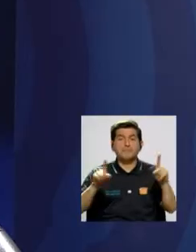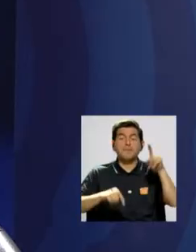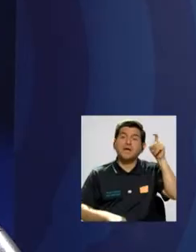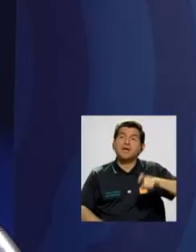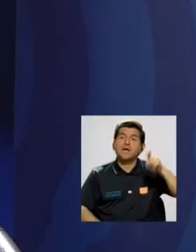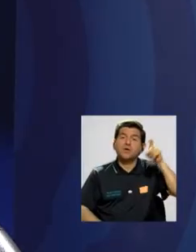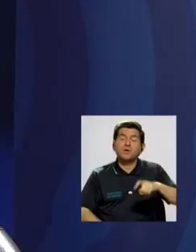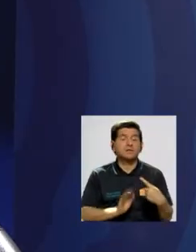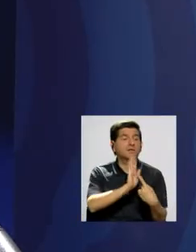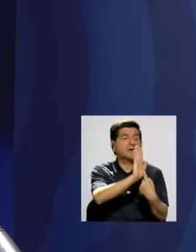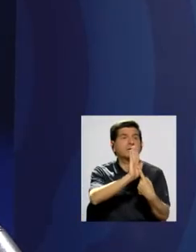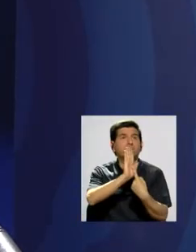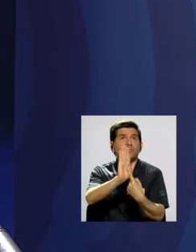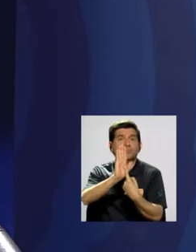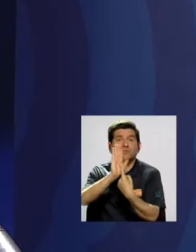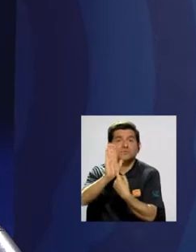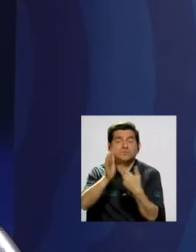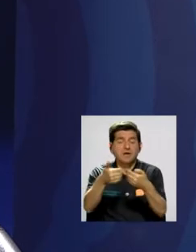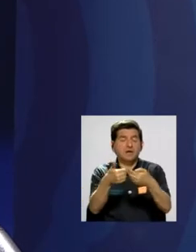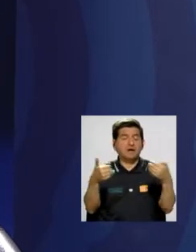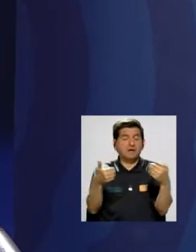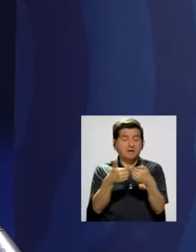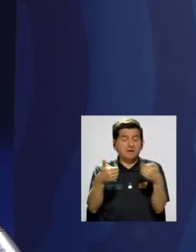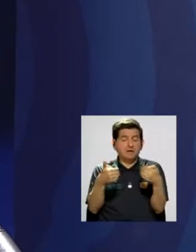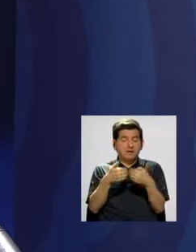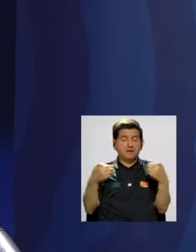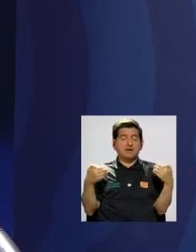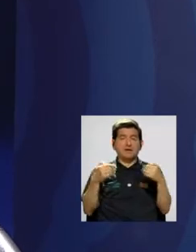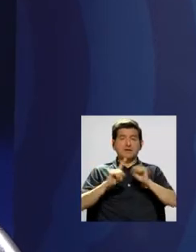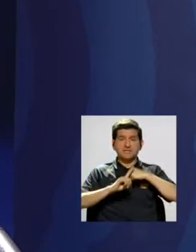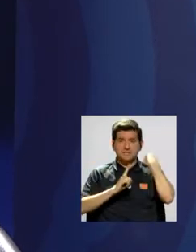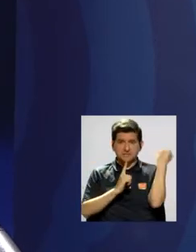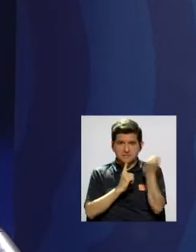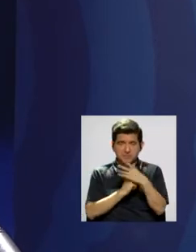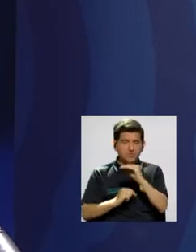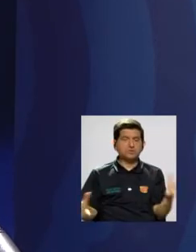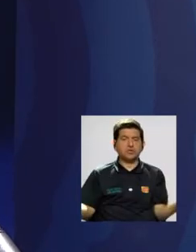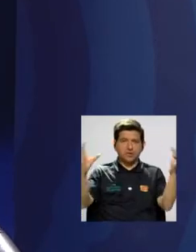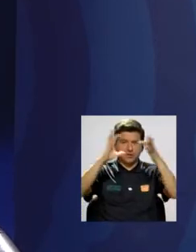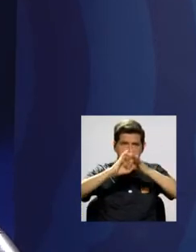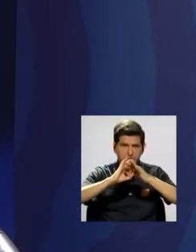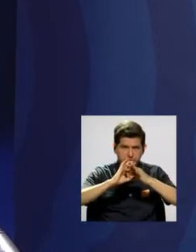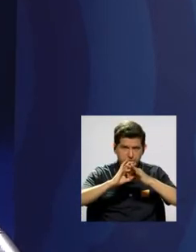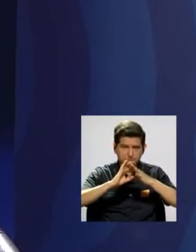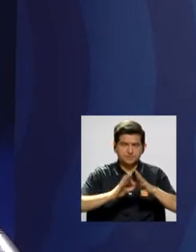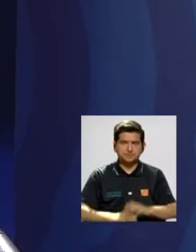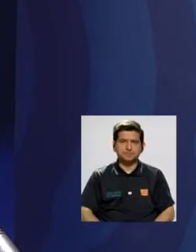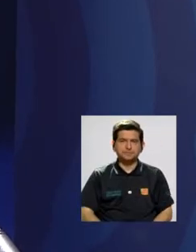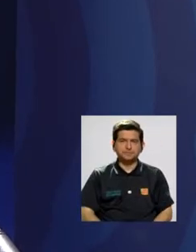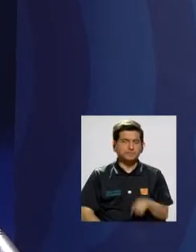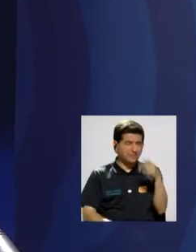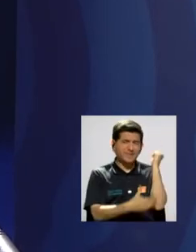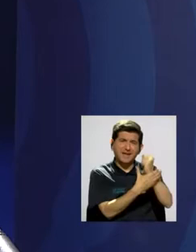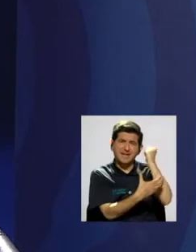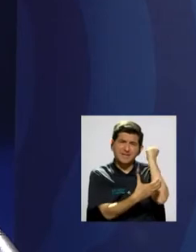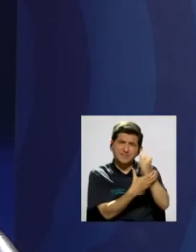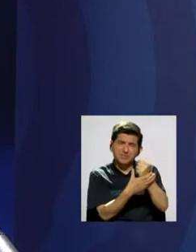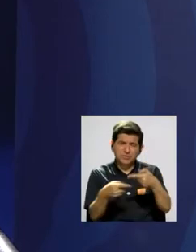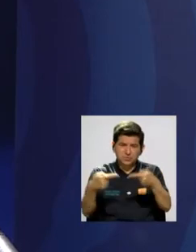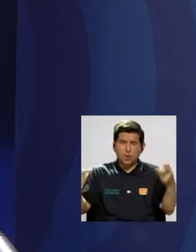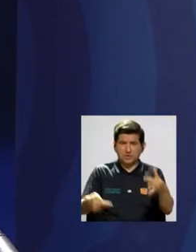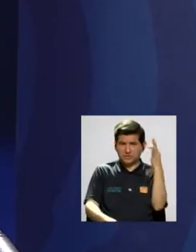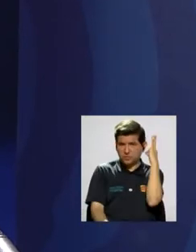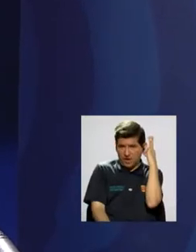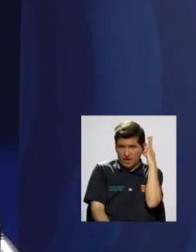como señalando y separando las situaciones y sus relaciones. Estos asesinatos contra las